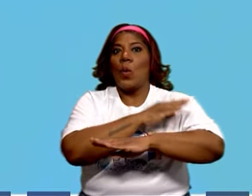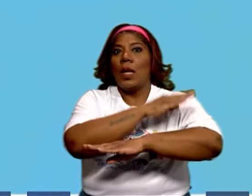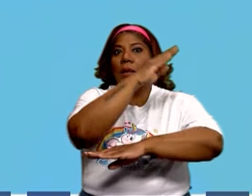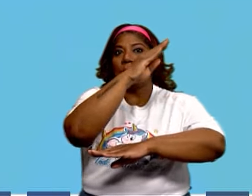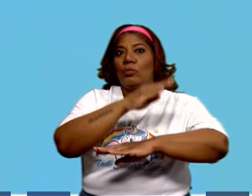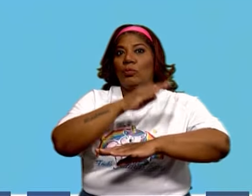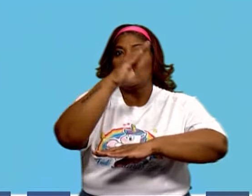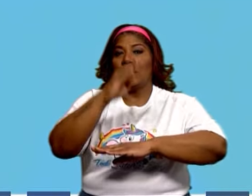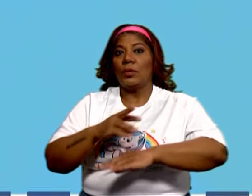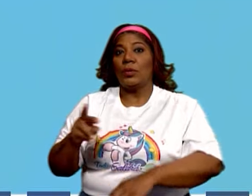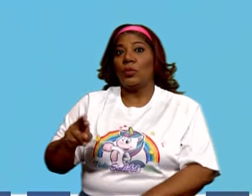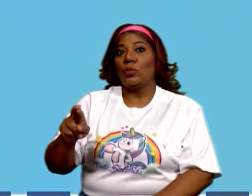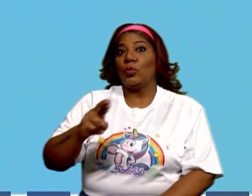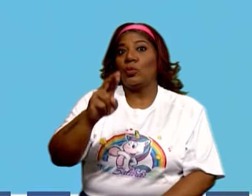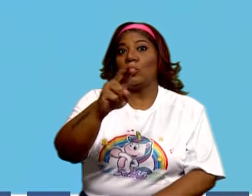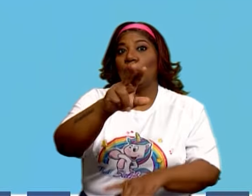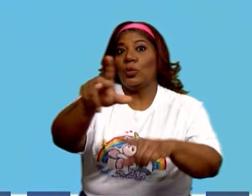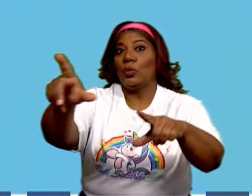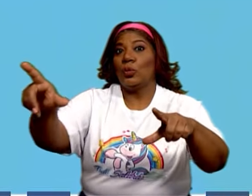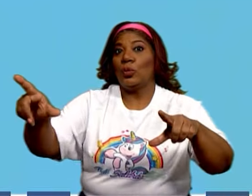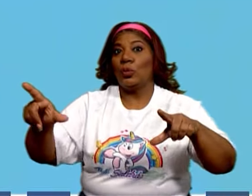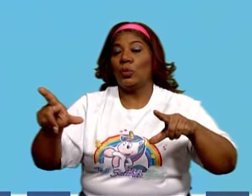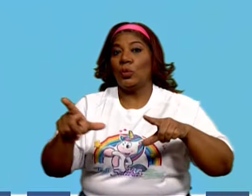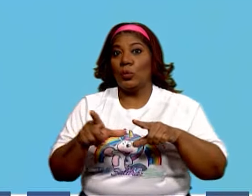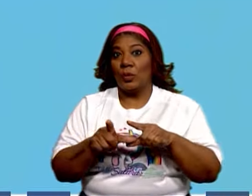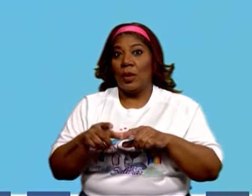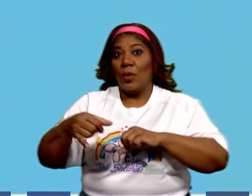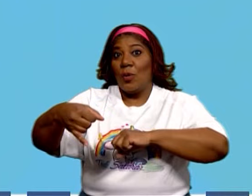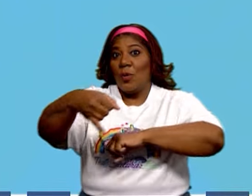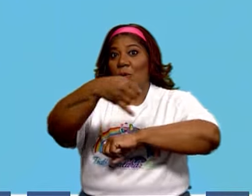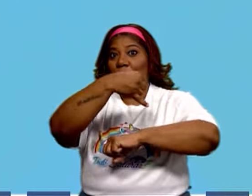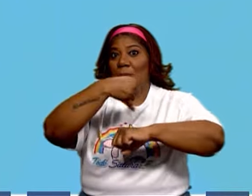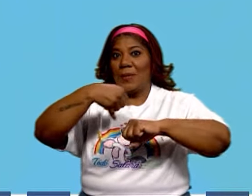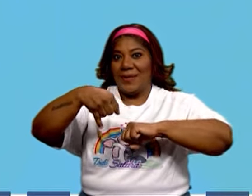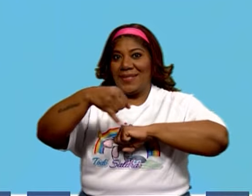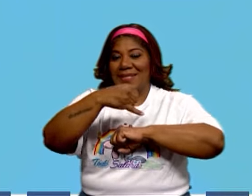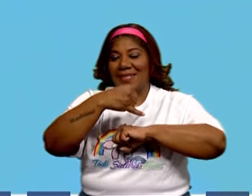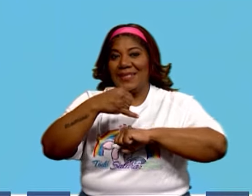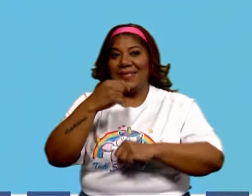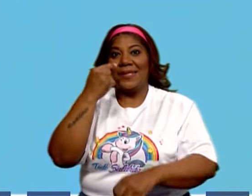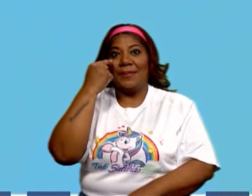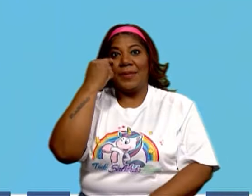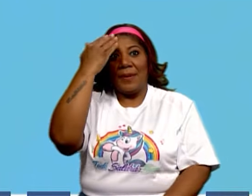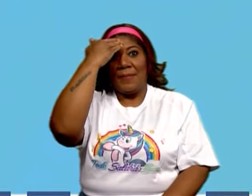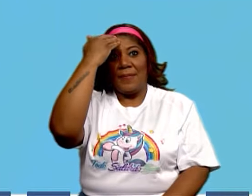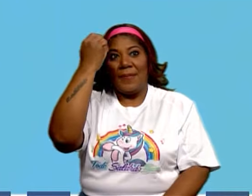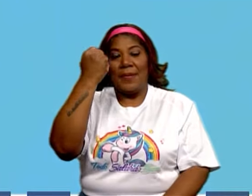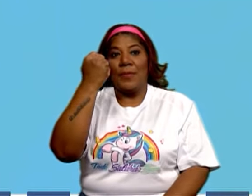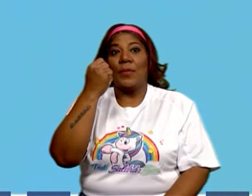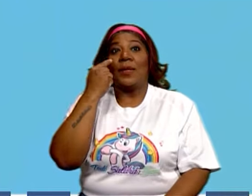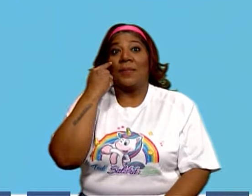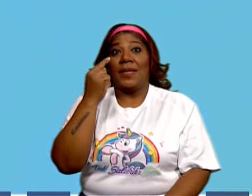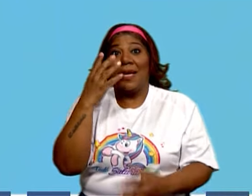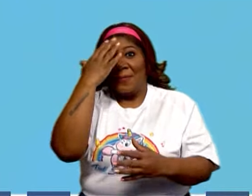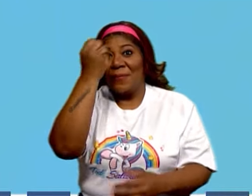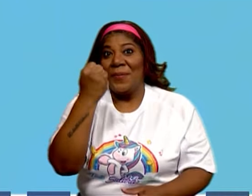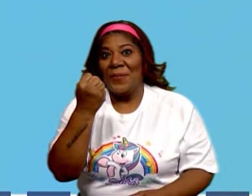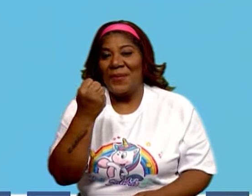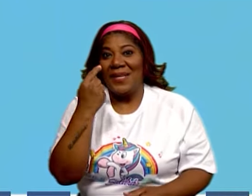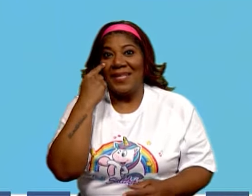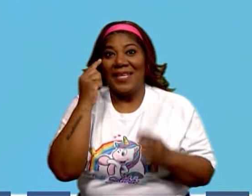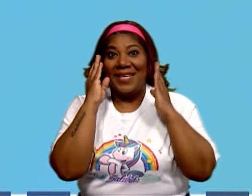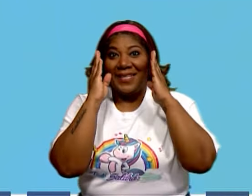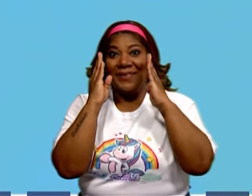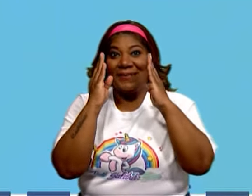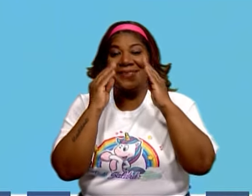río, lago o isla. En esta actividad, en nuestras tarjetas, vamos a ir